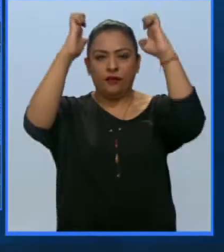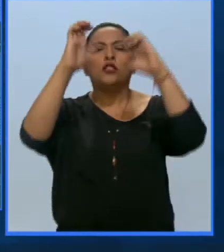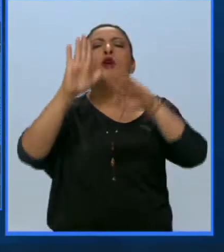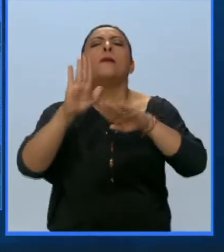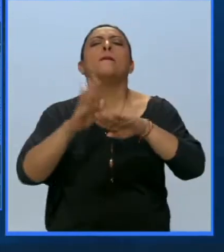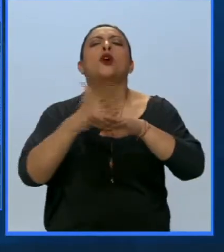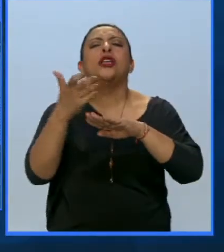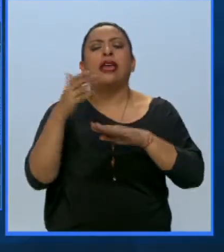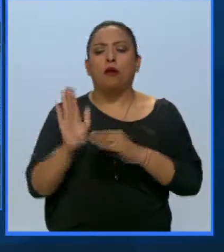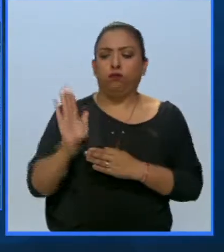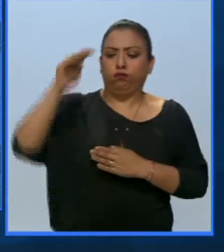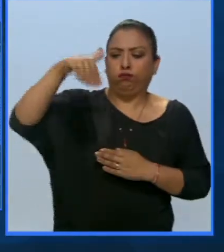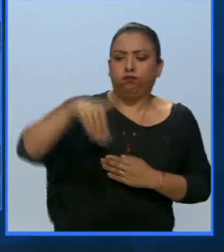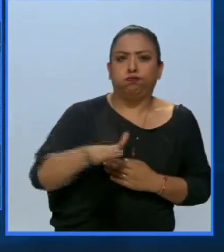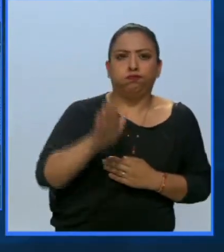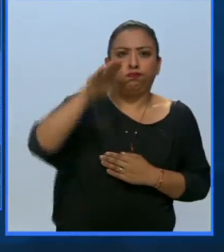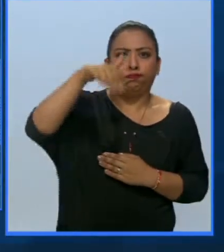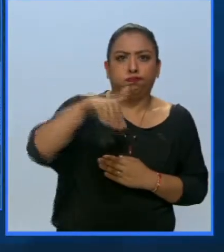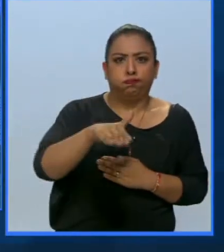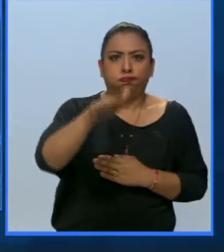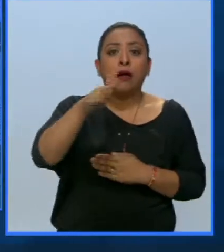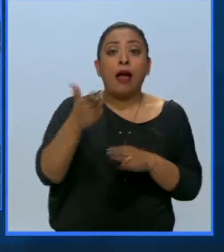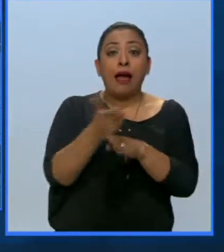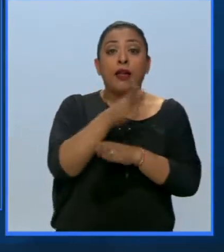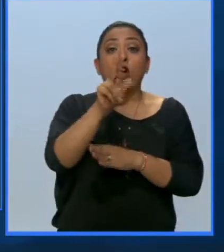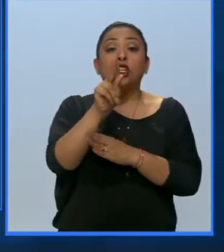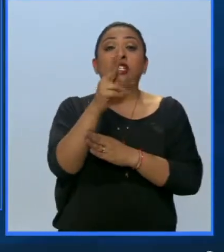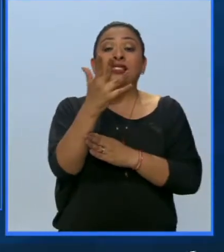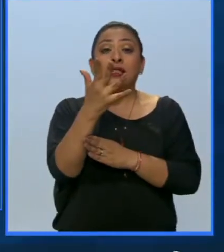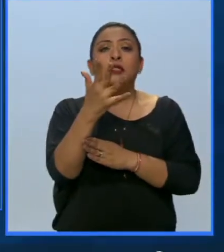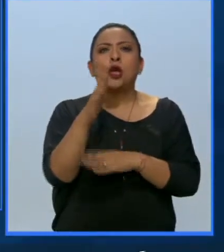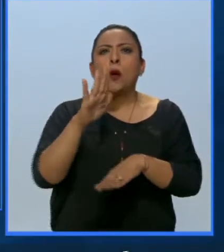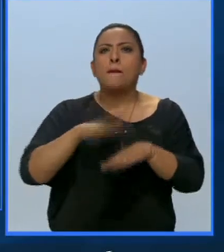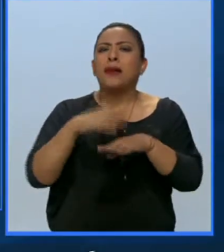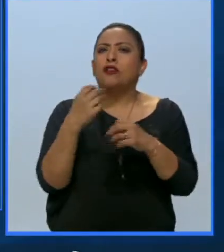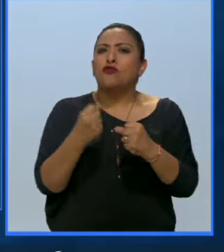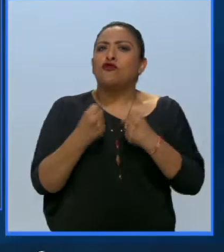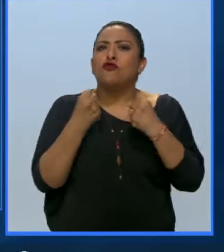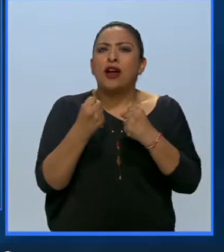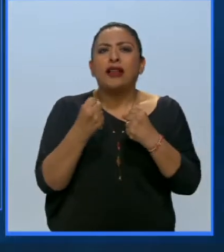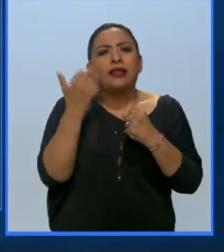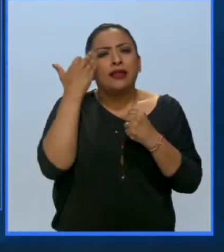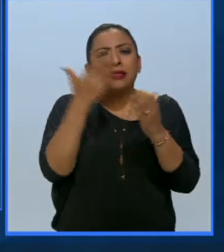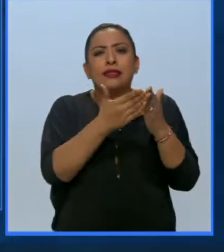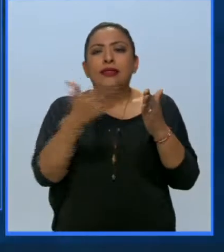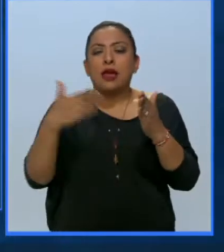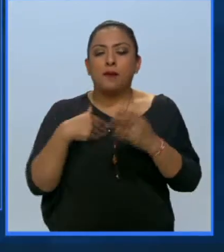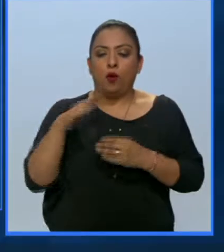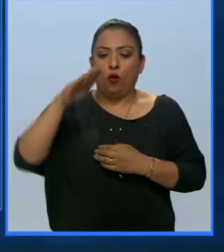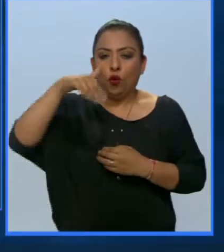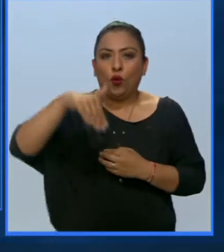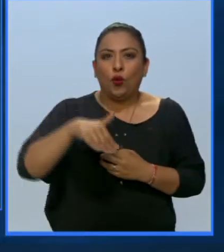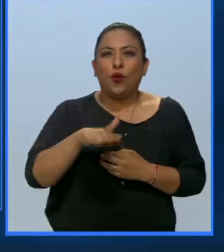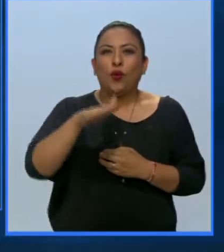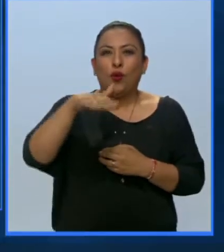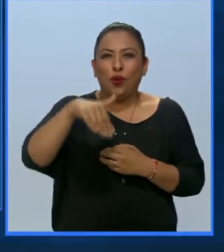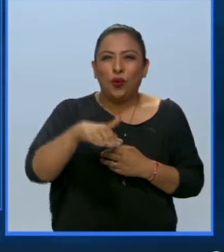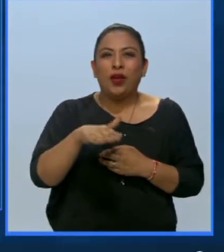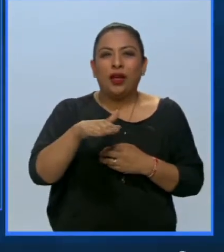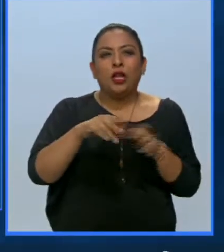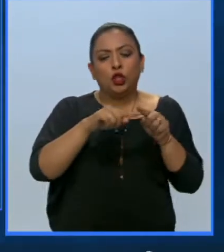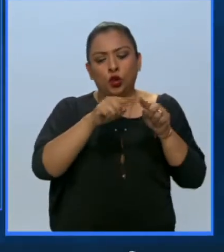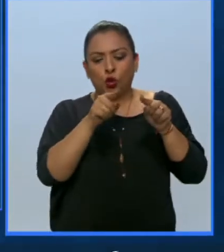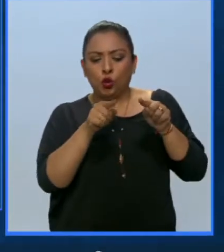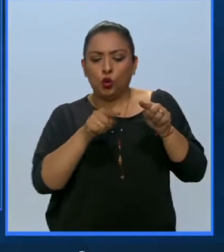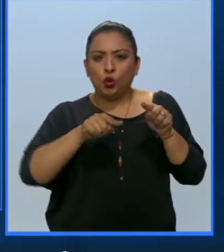Porque el campo de ondas incidente en 85 estaba más enriquecido de periodos más grandes, es decir, de frecuencias más